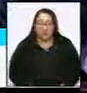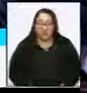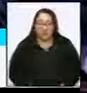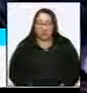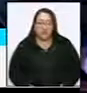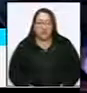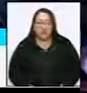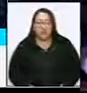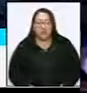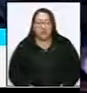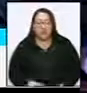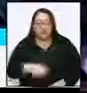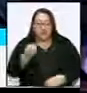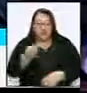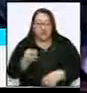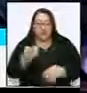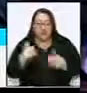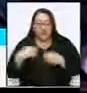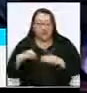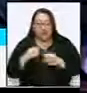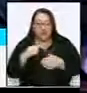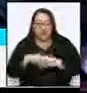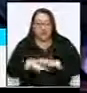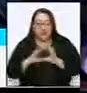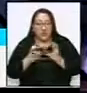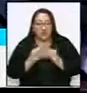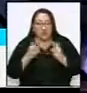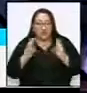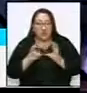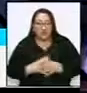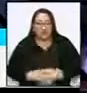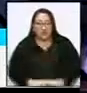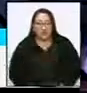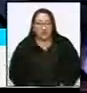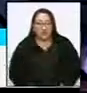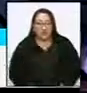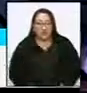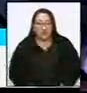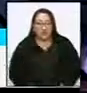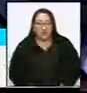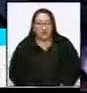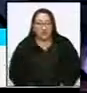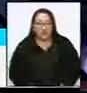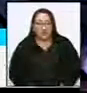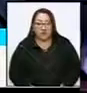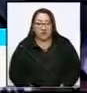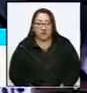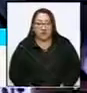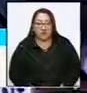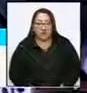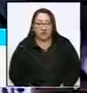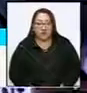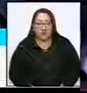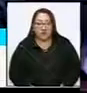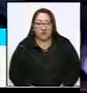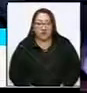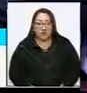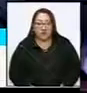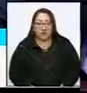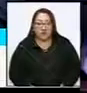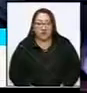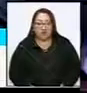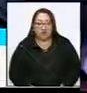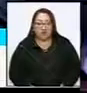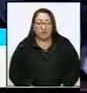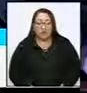si bien se deben ejercer dentro de un marco constitucional con facultades y atribuciones específicamente señaladas